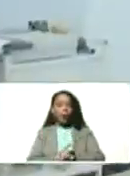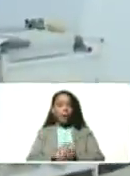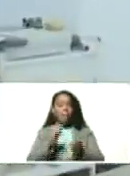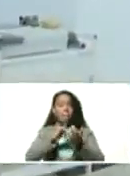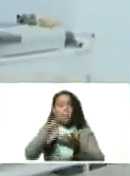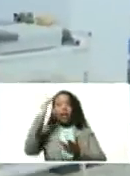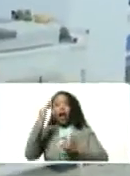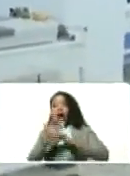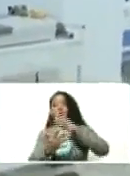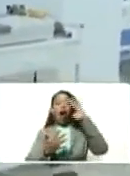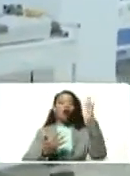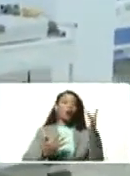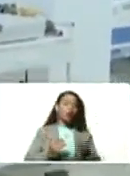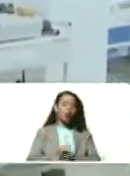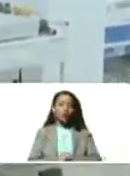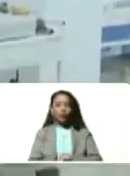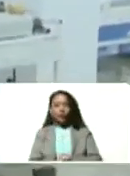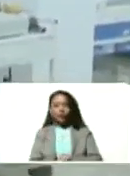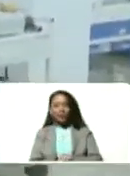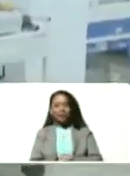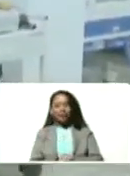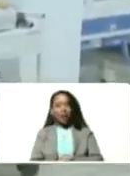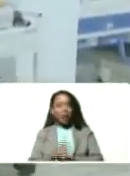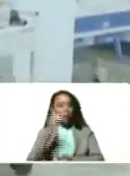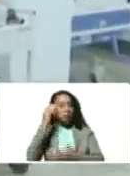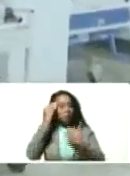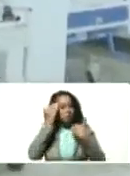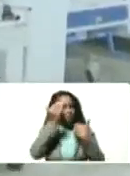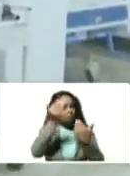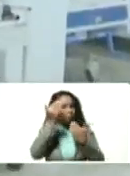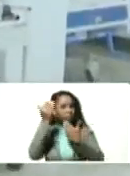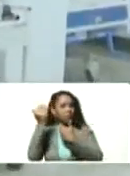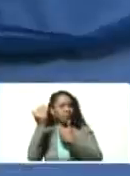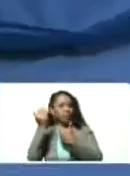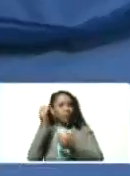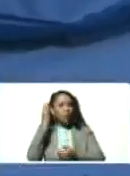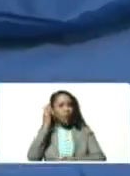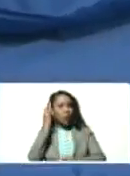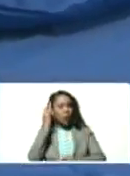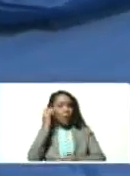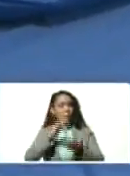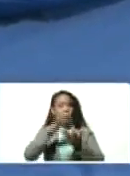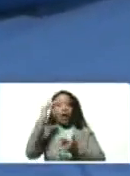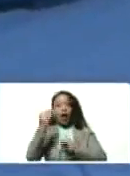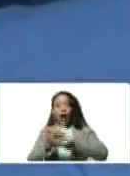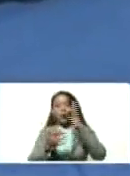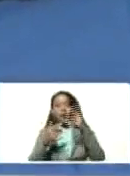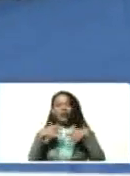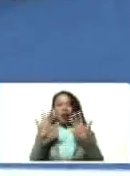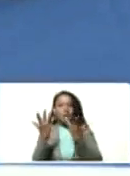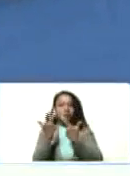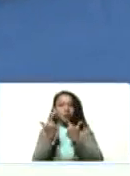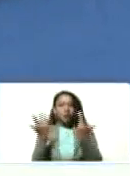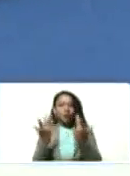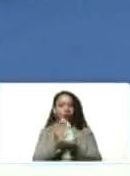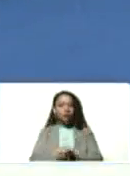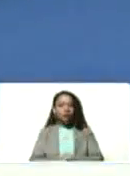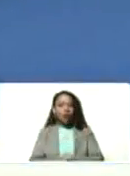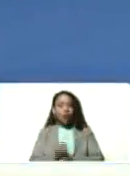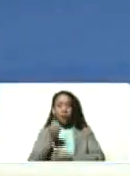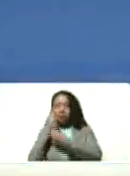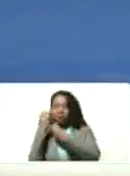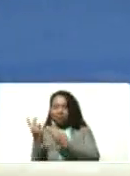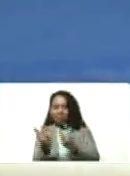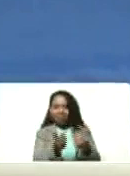Milagros, Zuleima, mi saludo. A Zuleima y a Milagro. ¿Qué me cuentas, Milagro? Bueno, bienvenido, presidente.